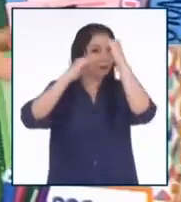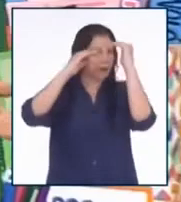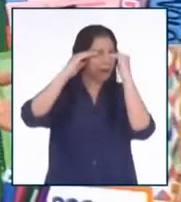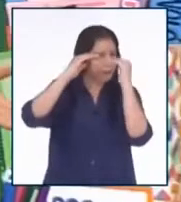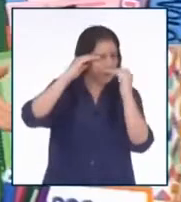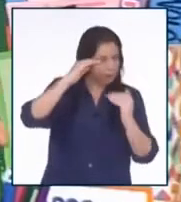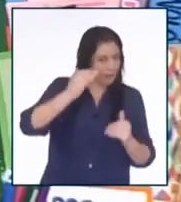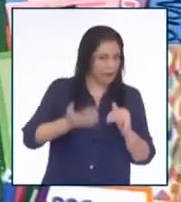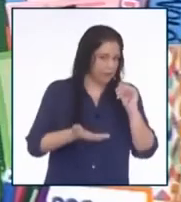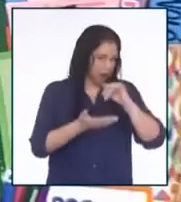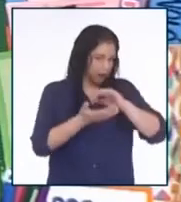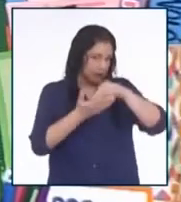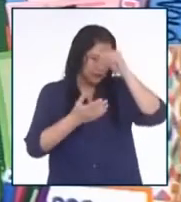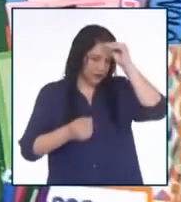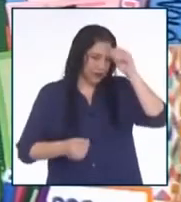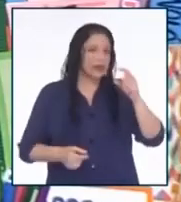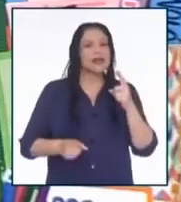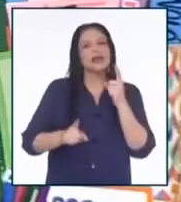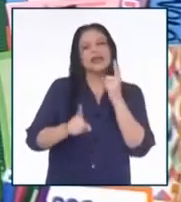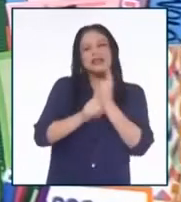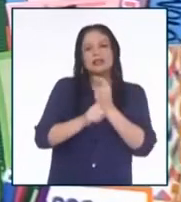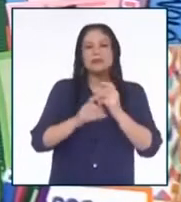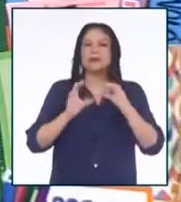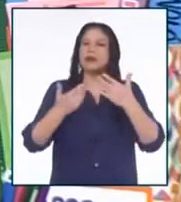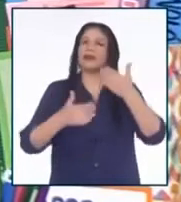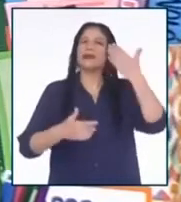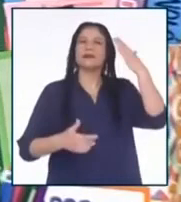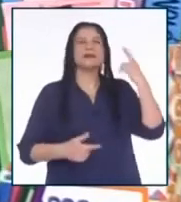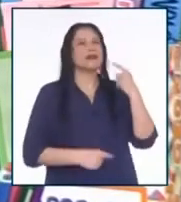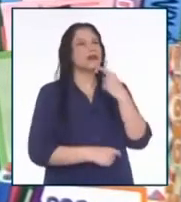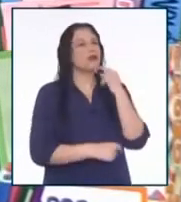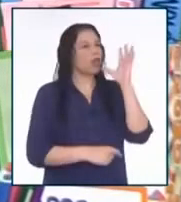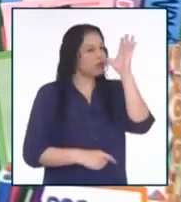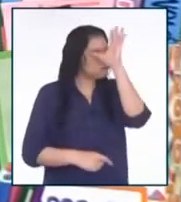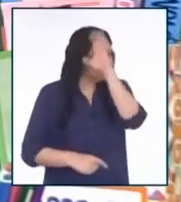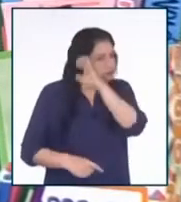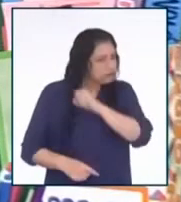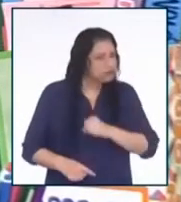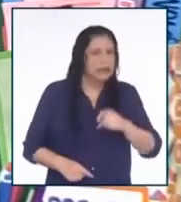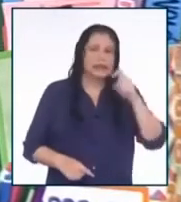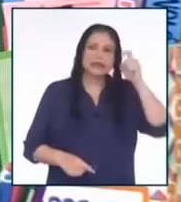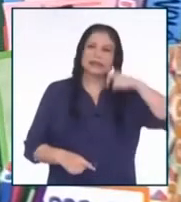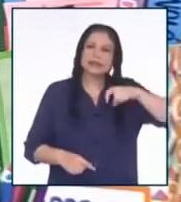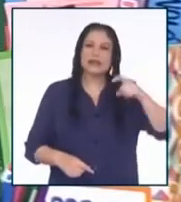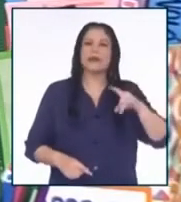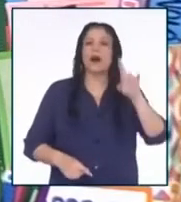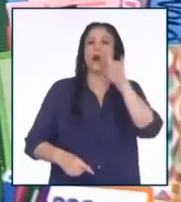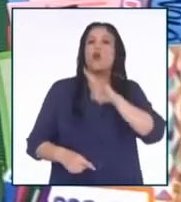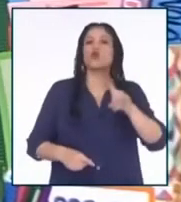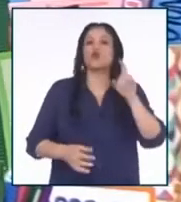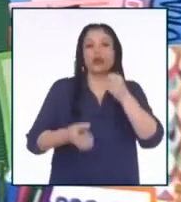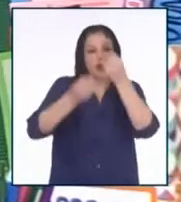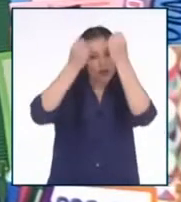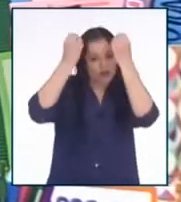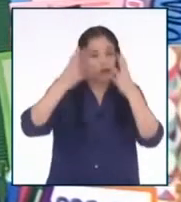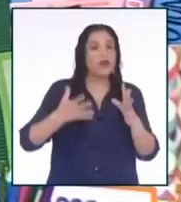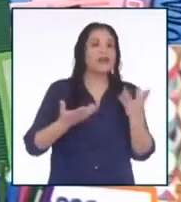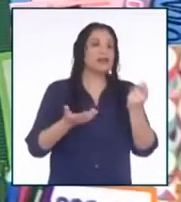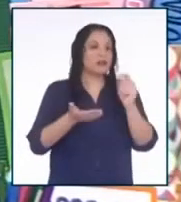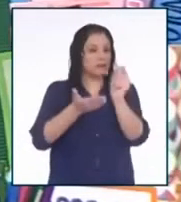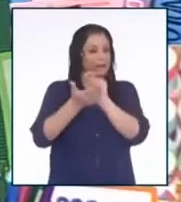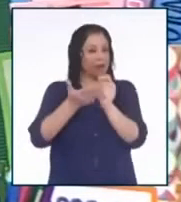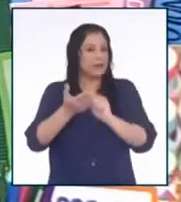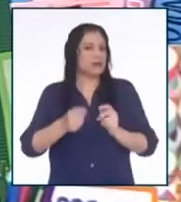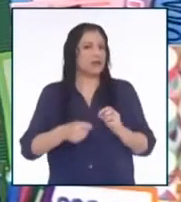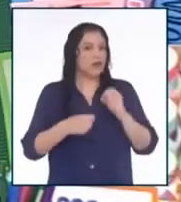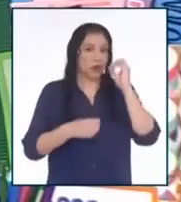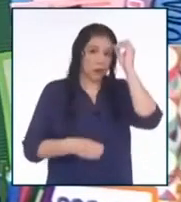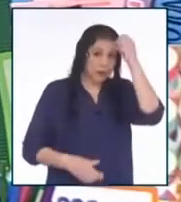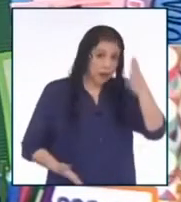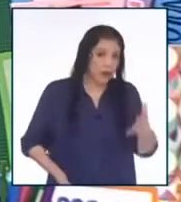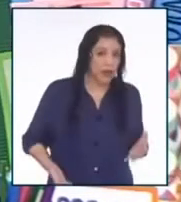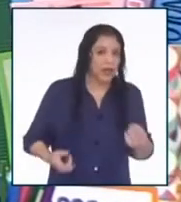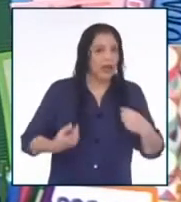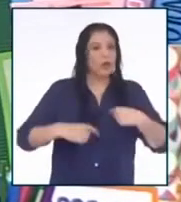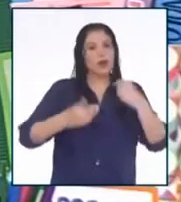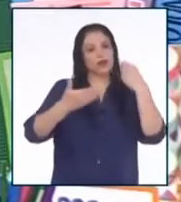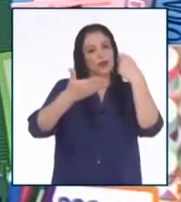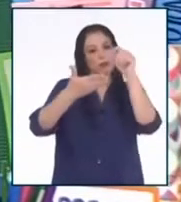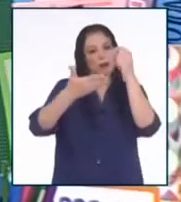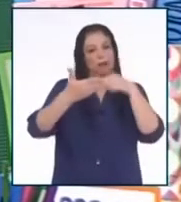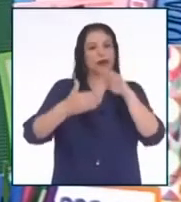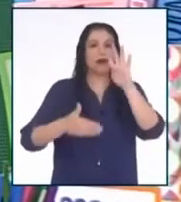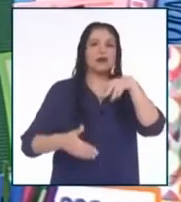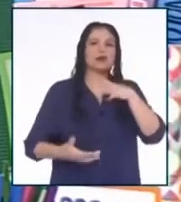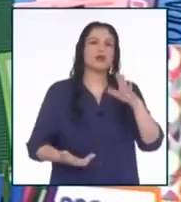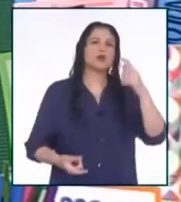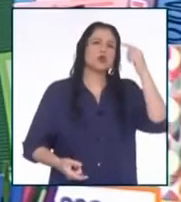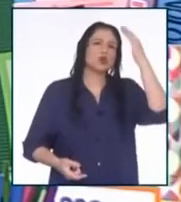logro. Sí, profesora, porque en el programa anterior no me había dado cuenta de que debería utilizar las fuentes de información en mi artículo de opinión. Y cuando revisamos la rúbrica